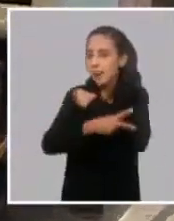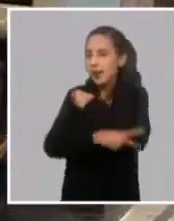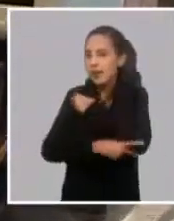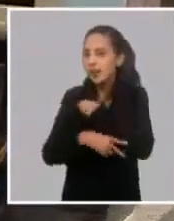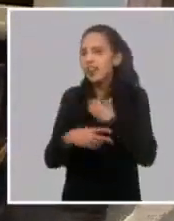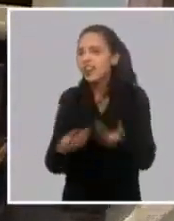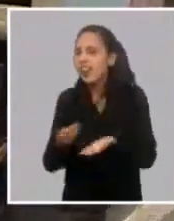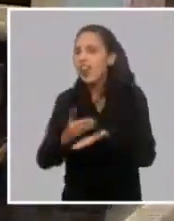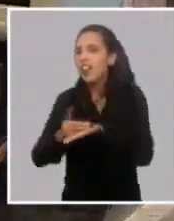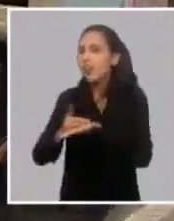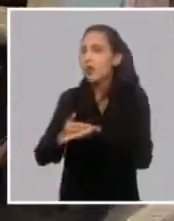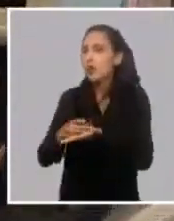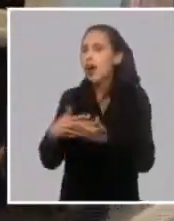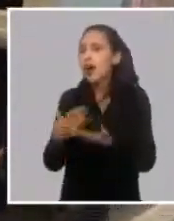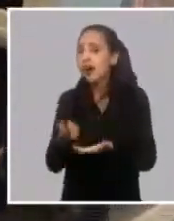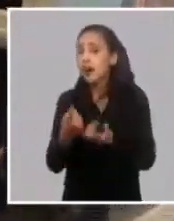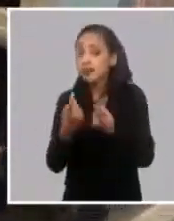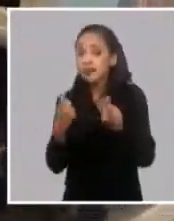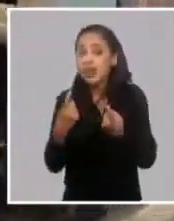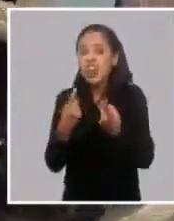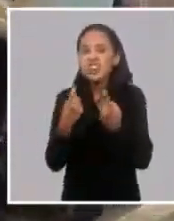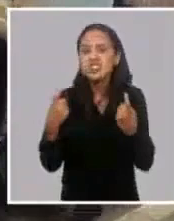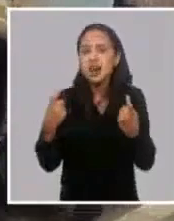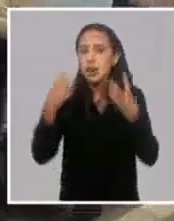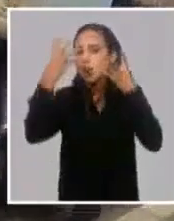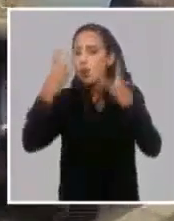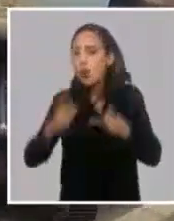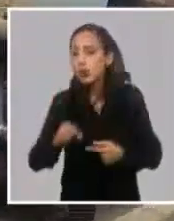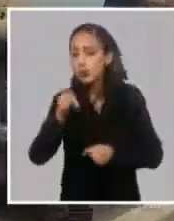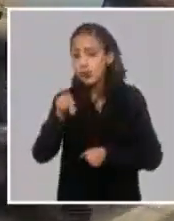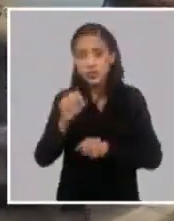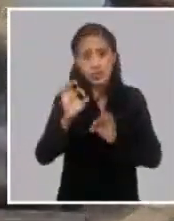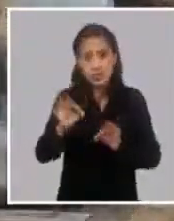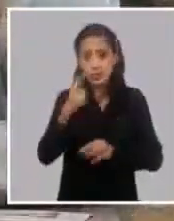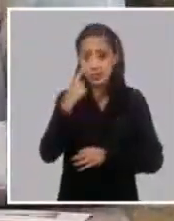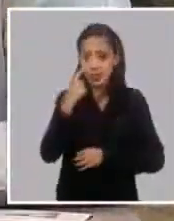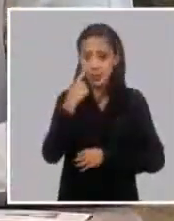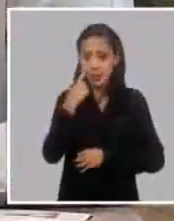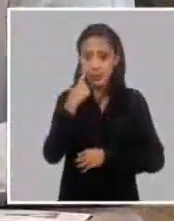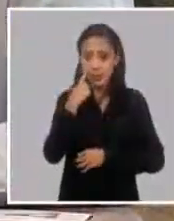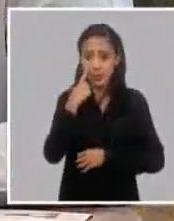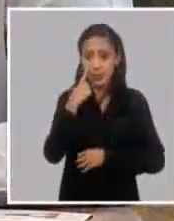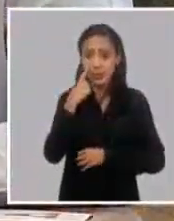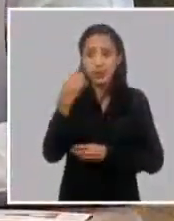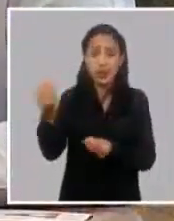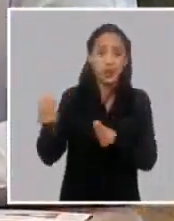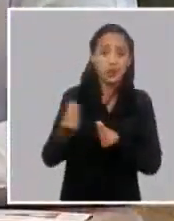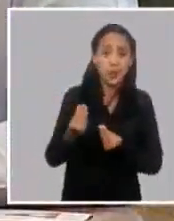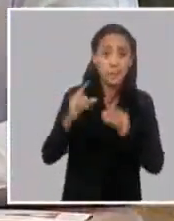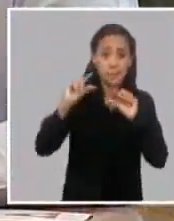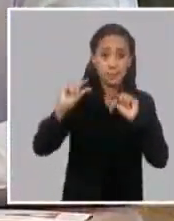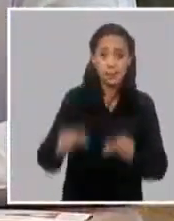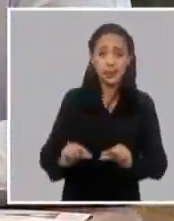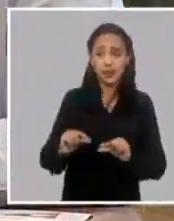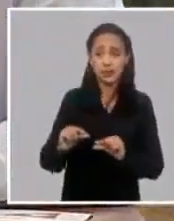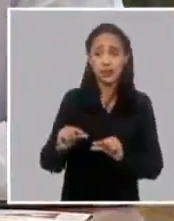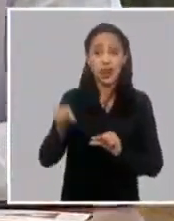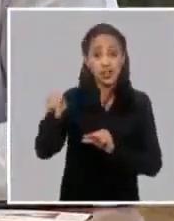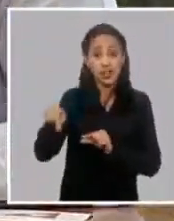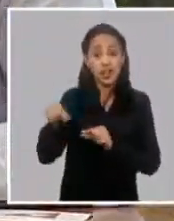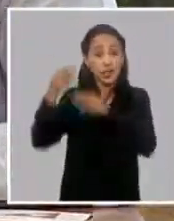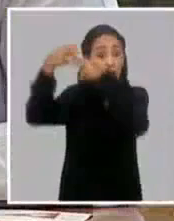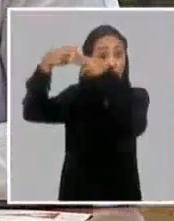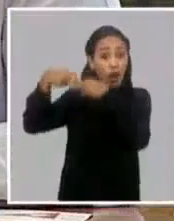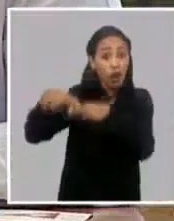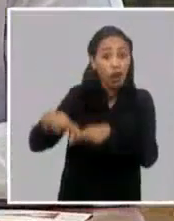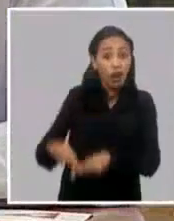necesitamos. Y siempre esa balanza es muy desfavorable. Yo te diría que hay de acá una enorme lista